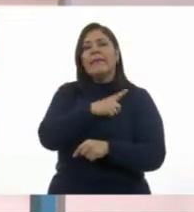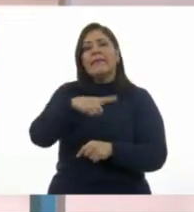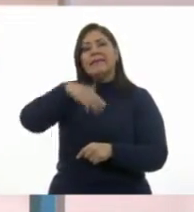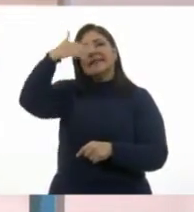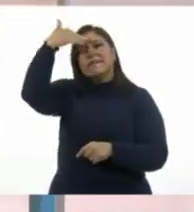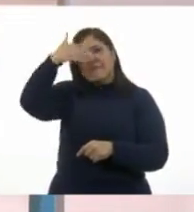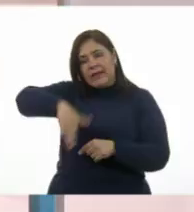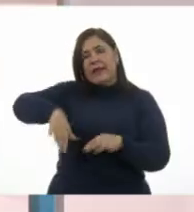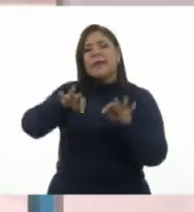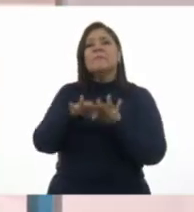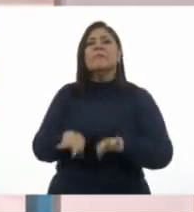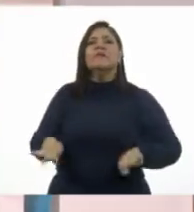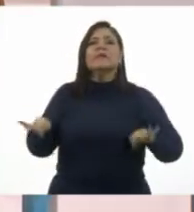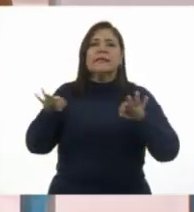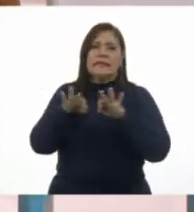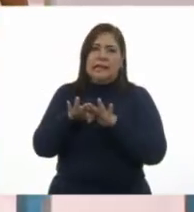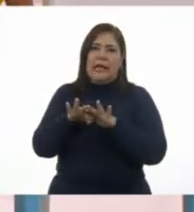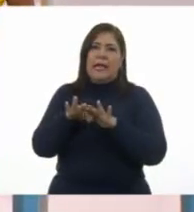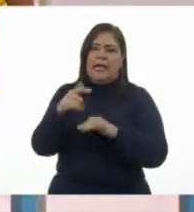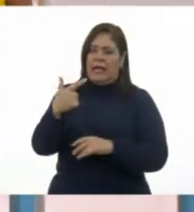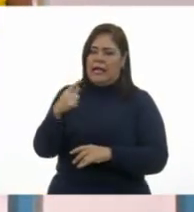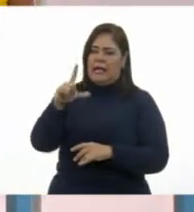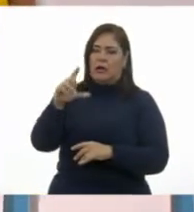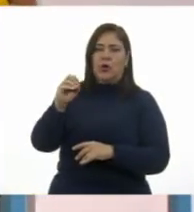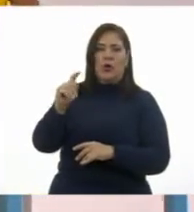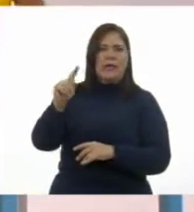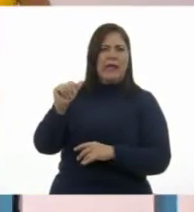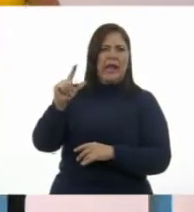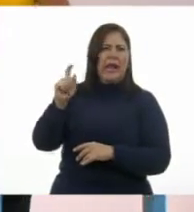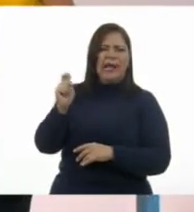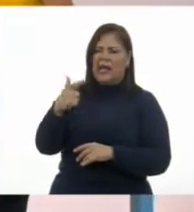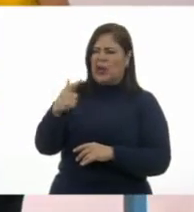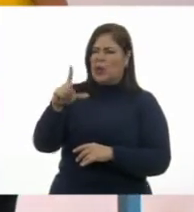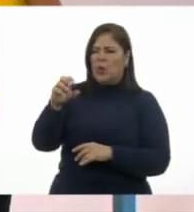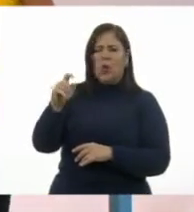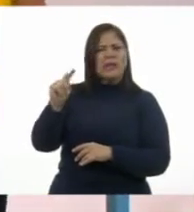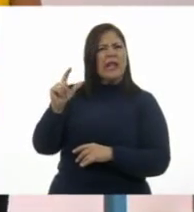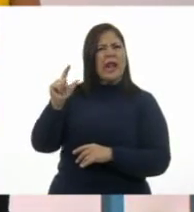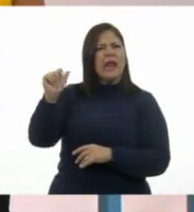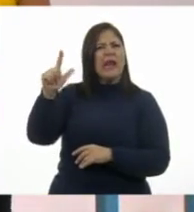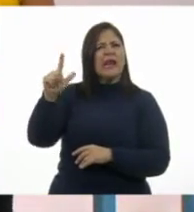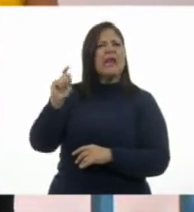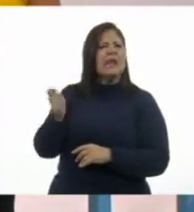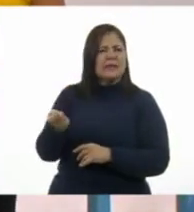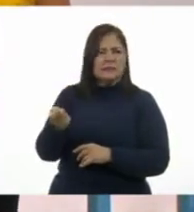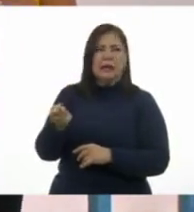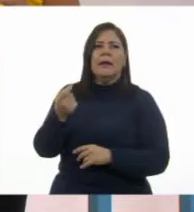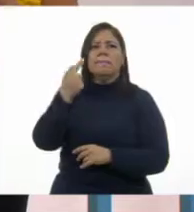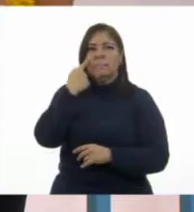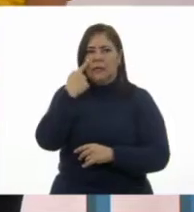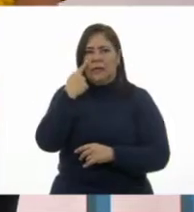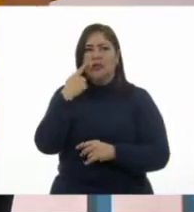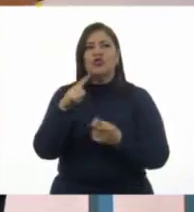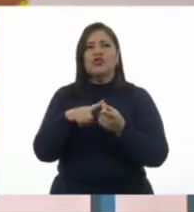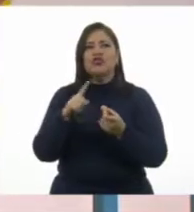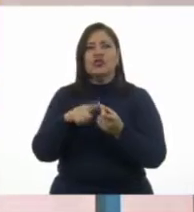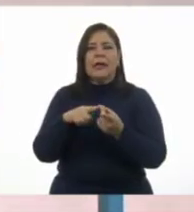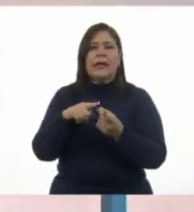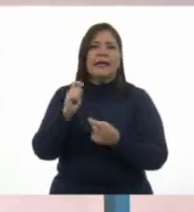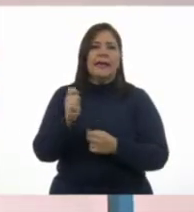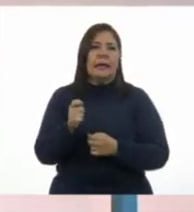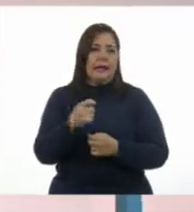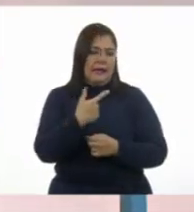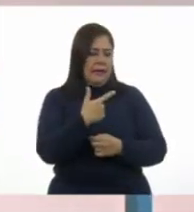para nosotros es muy importante la glotal. ¿Cuál muy es bien la glotal? A ver, ¿dónde está la glotal? La